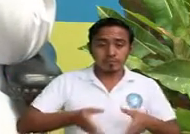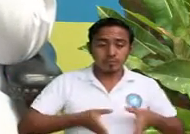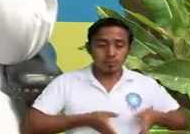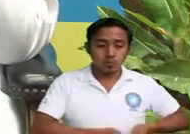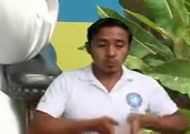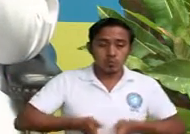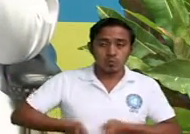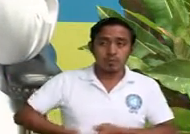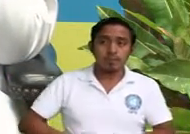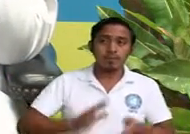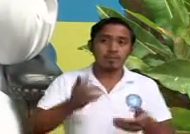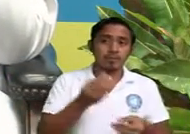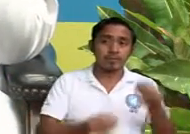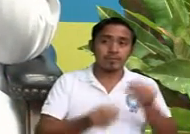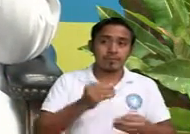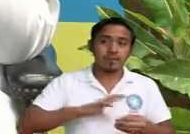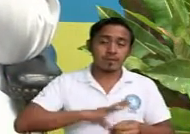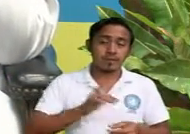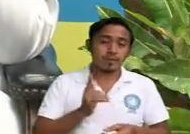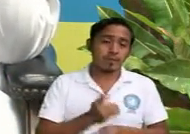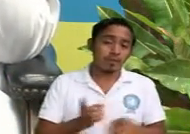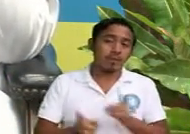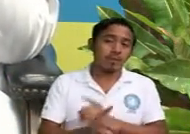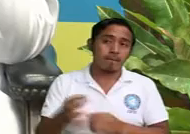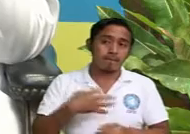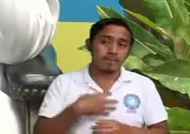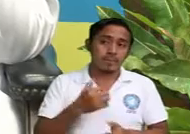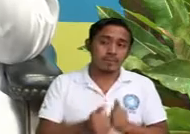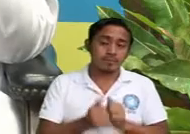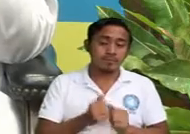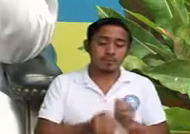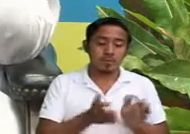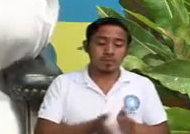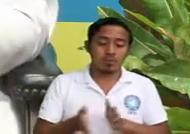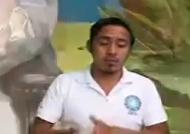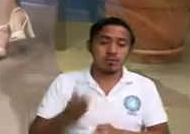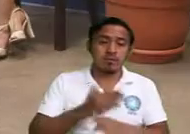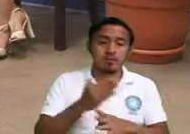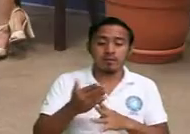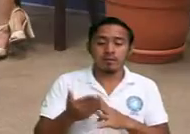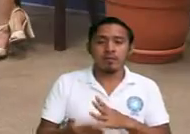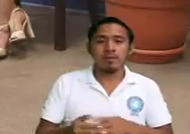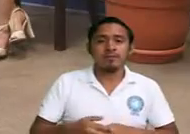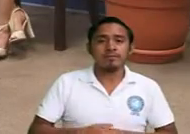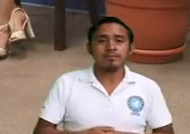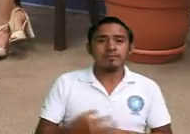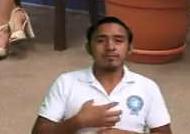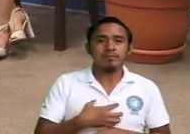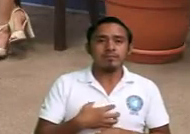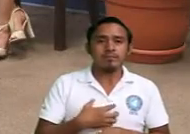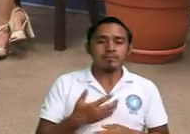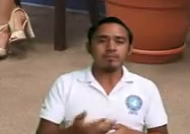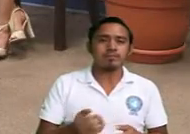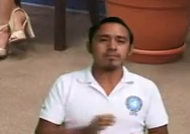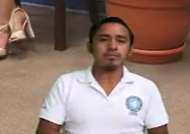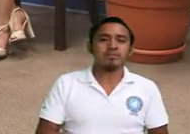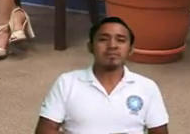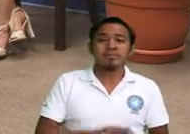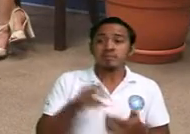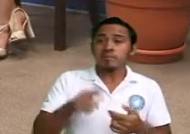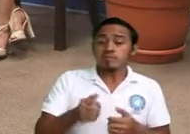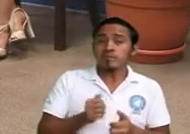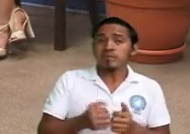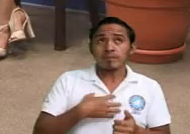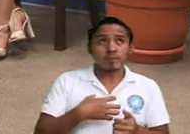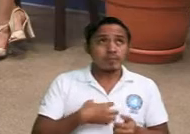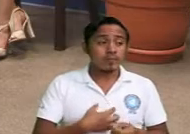placenta, porque cada uno de ellos tiene sus complicaciones específicas. Entonces nosotros preferimos que cuando hay un embarazo múltiple, el